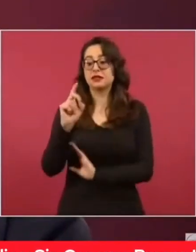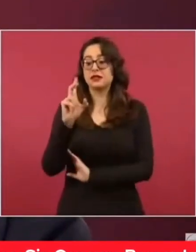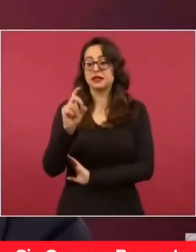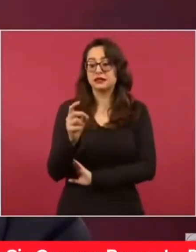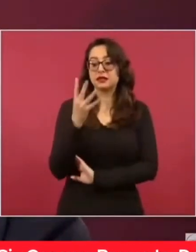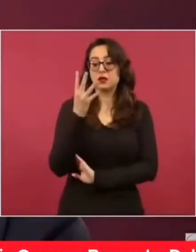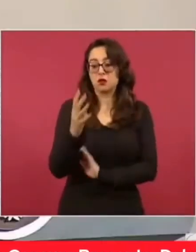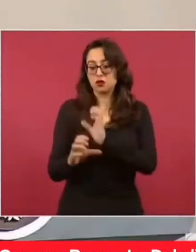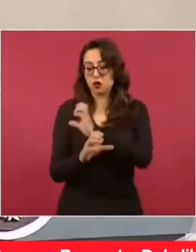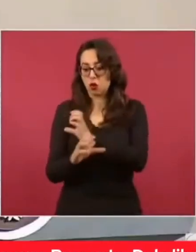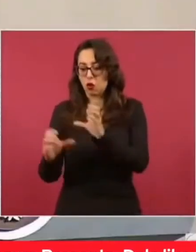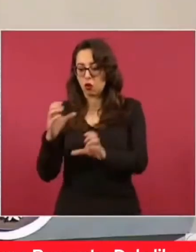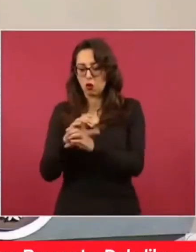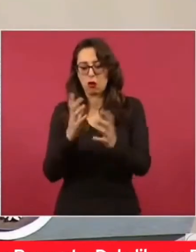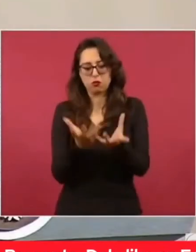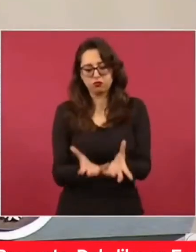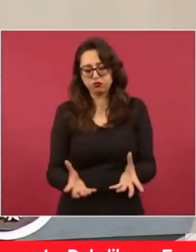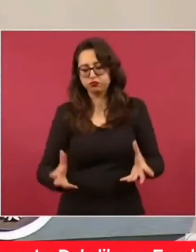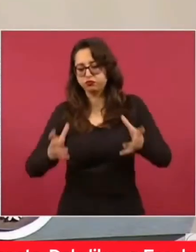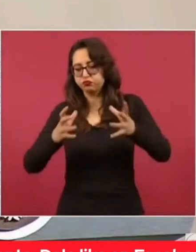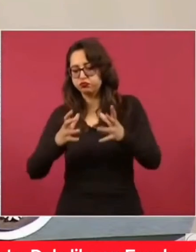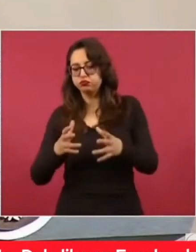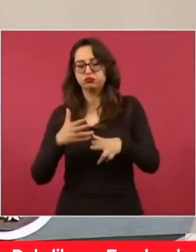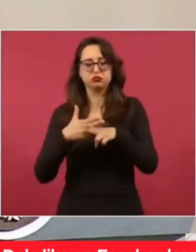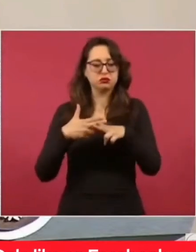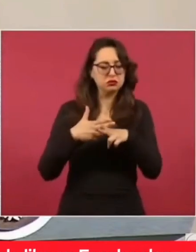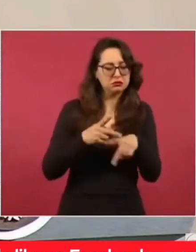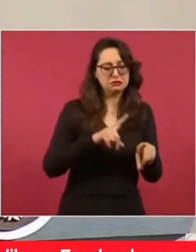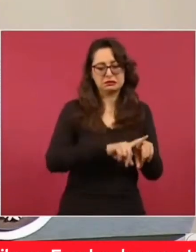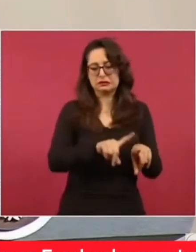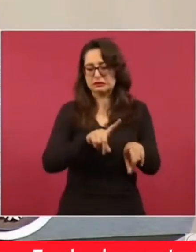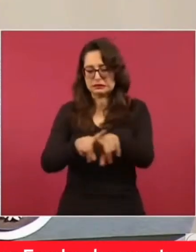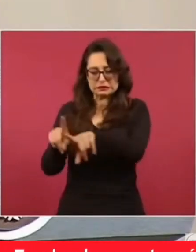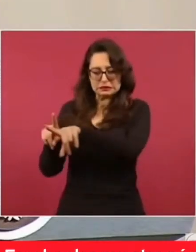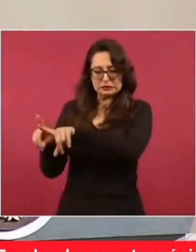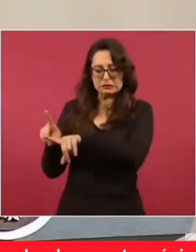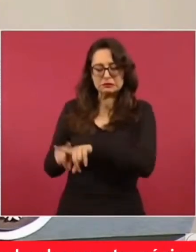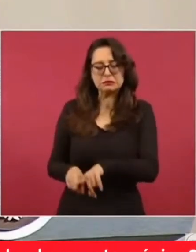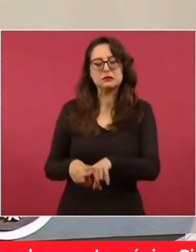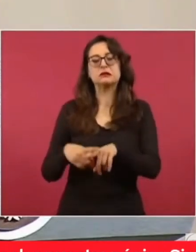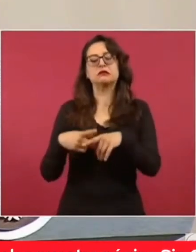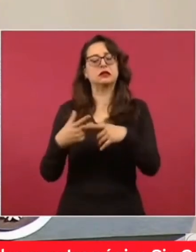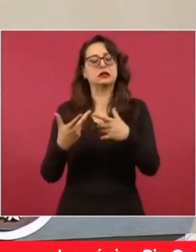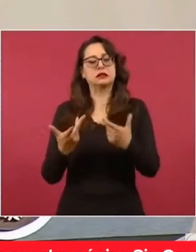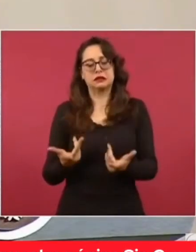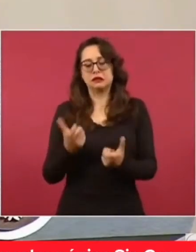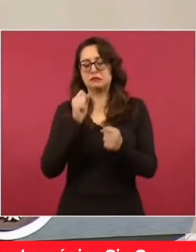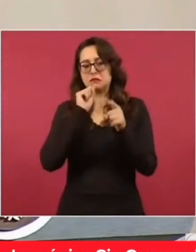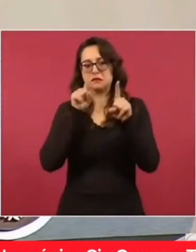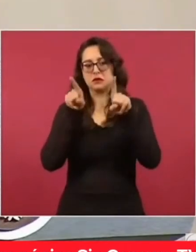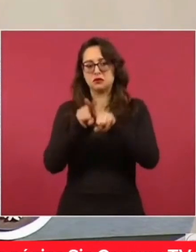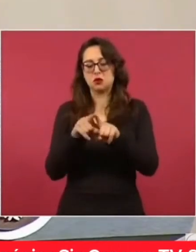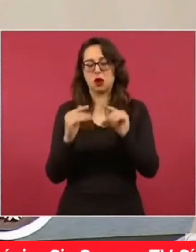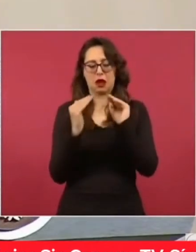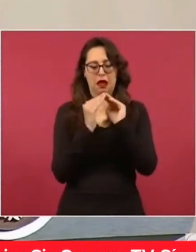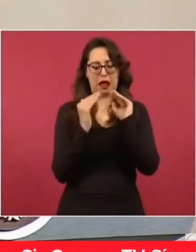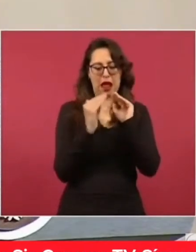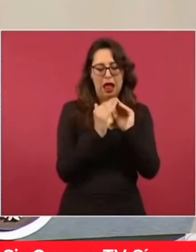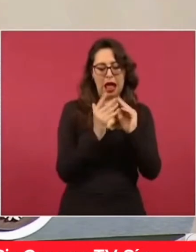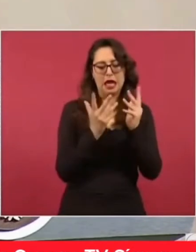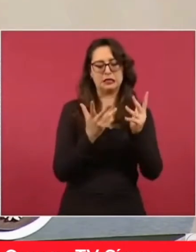53,034 bienes inmuebles de diverso carácter, entre basamentos,